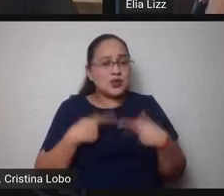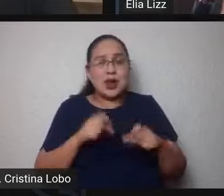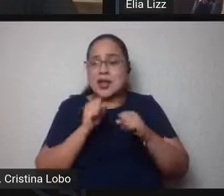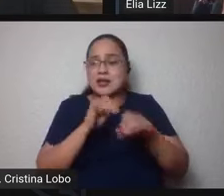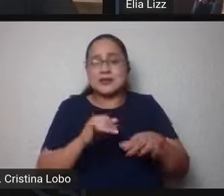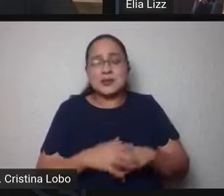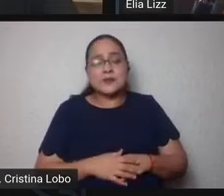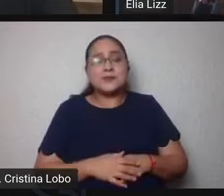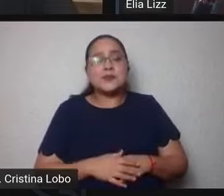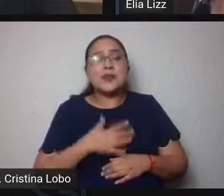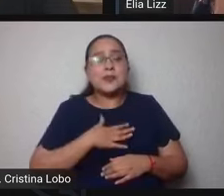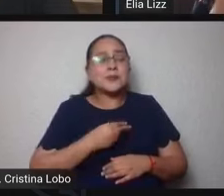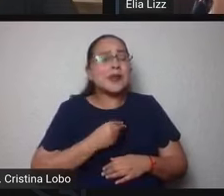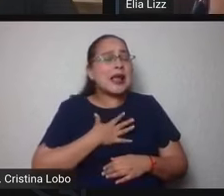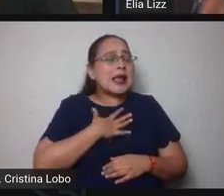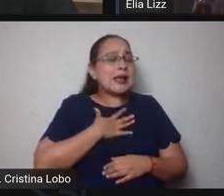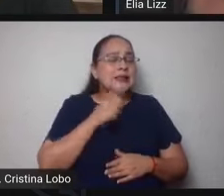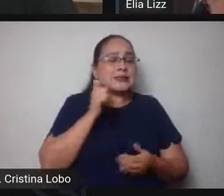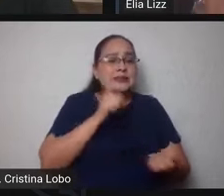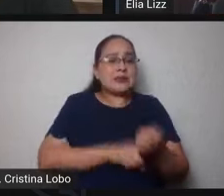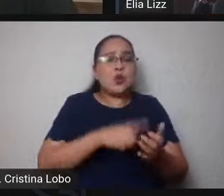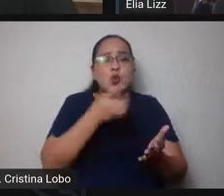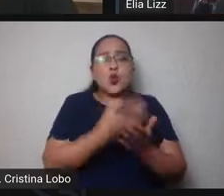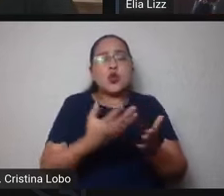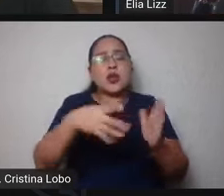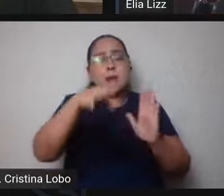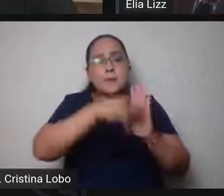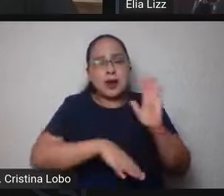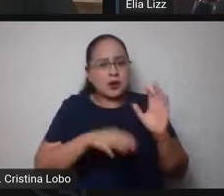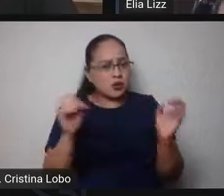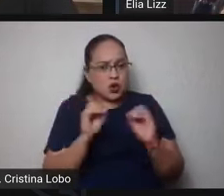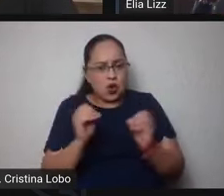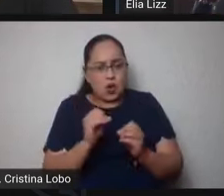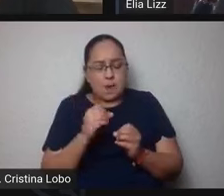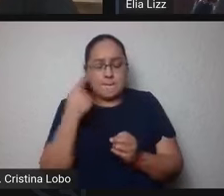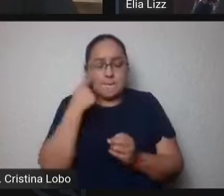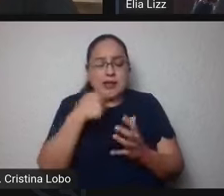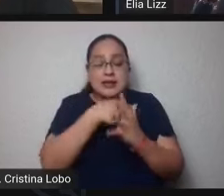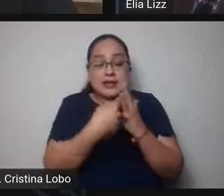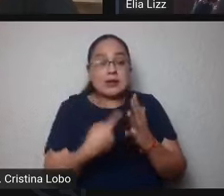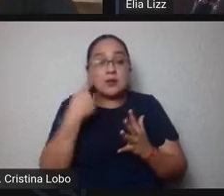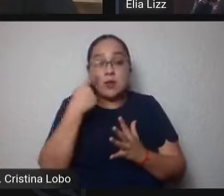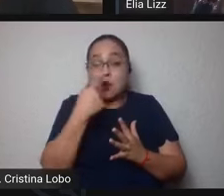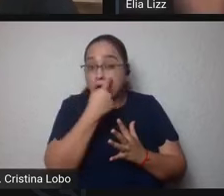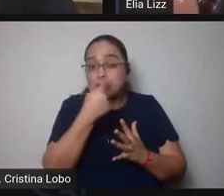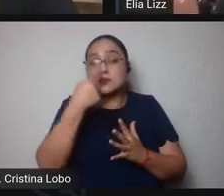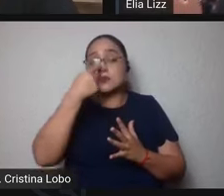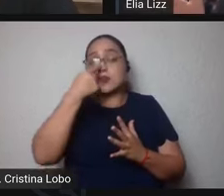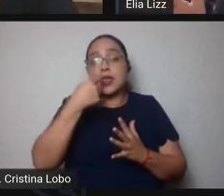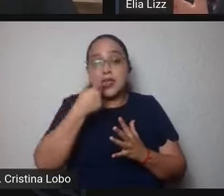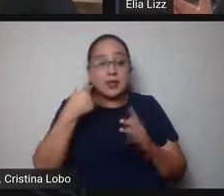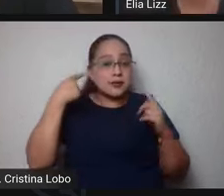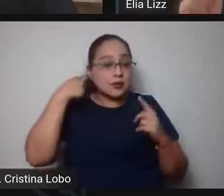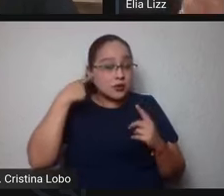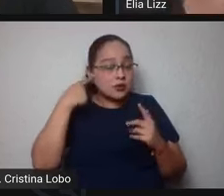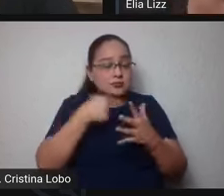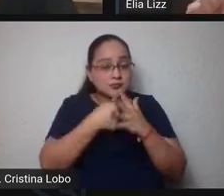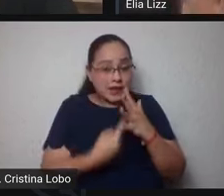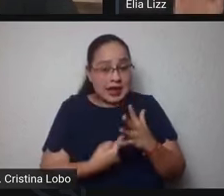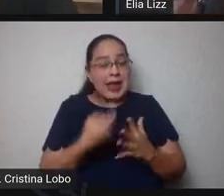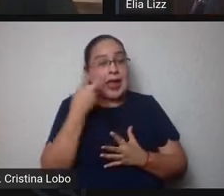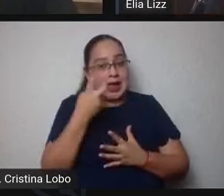placer no nada más es genital, me lo van a dar mis 5 sentidos. Desde esa óptica, yo creo que tienes esas alternativas